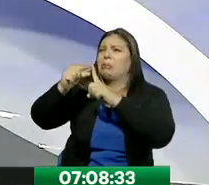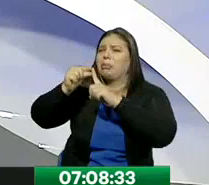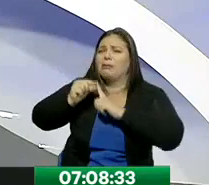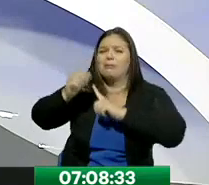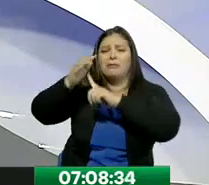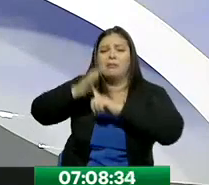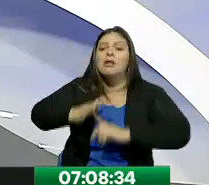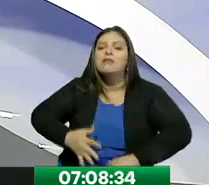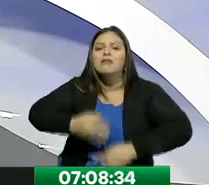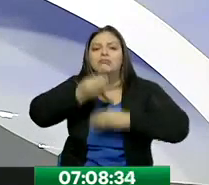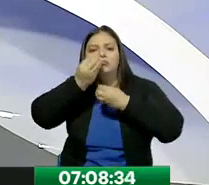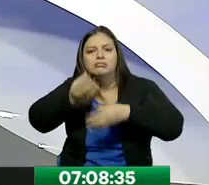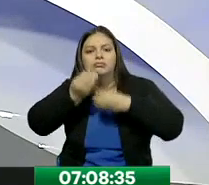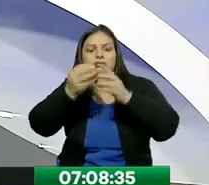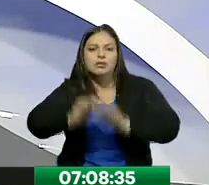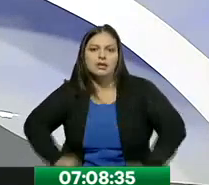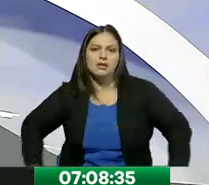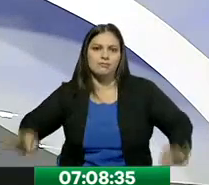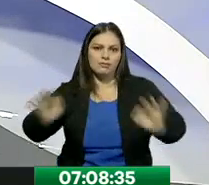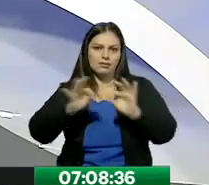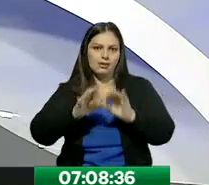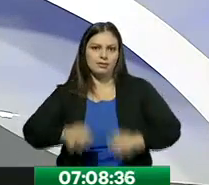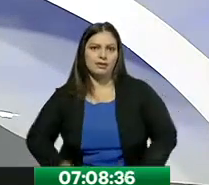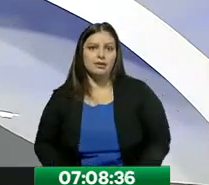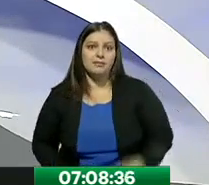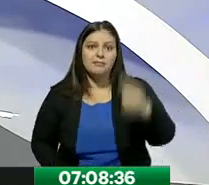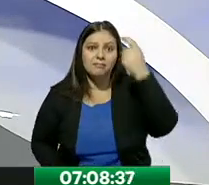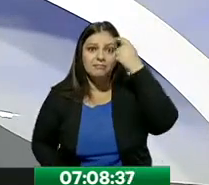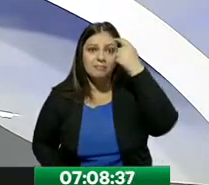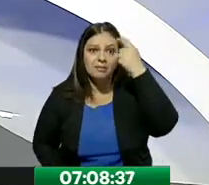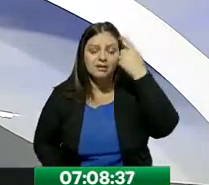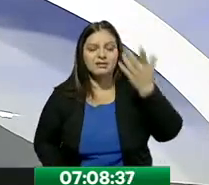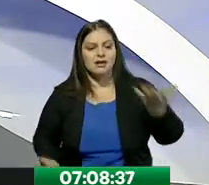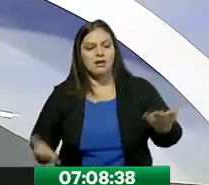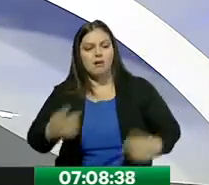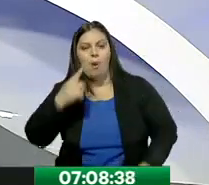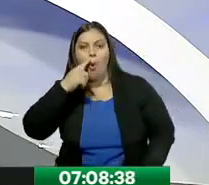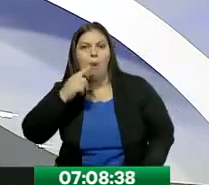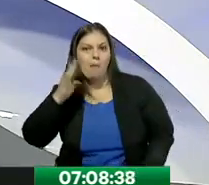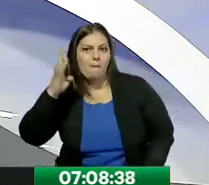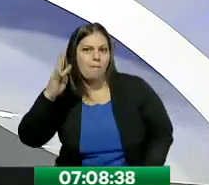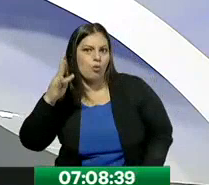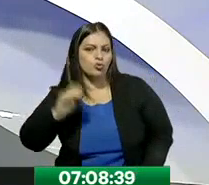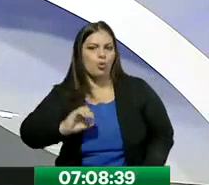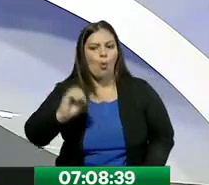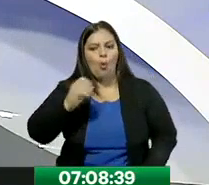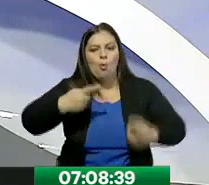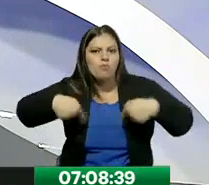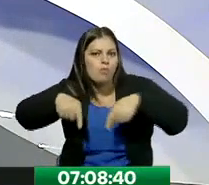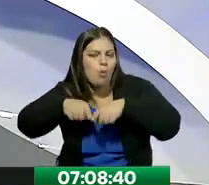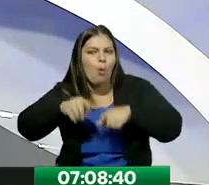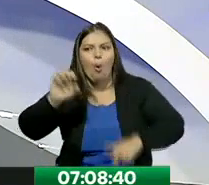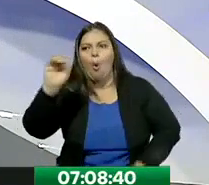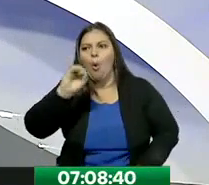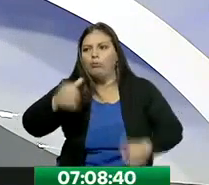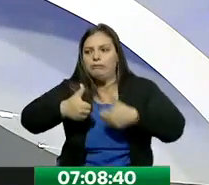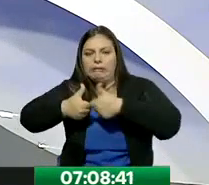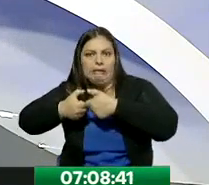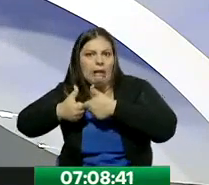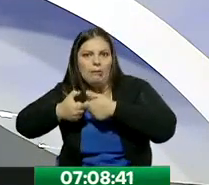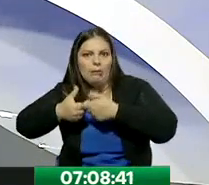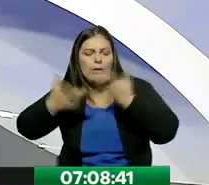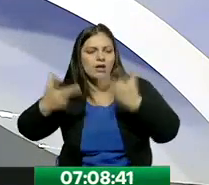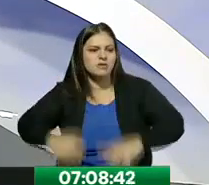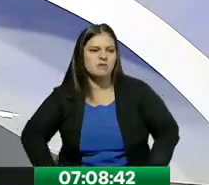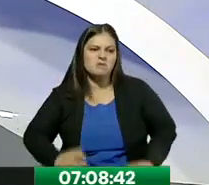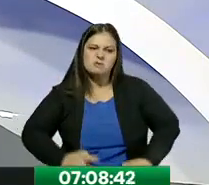último paso de toda una cadena de maltratos psicológicos, correcto, verbales, entre tantas cosas que se pueden observar, y también es deber